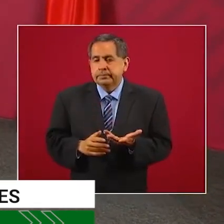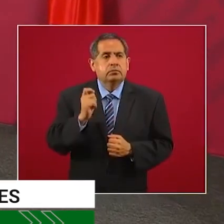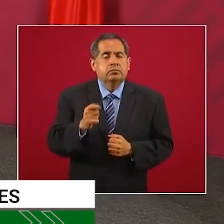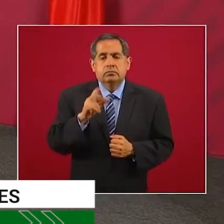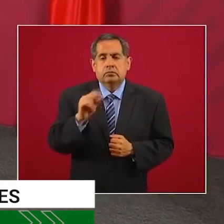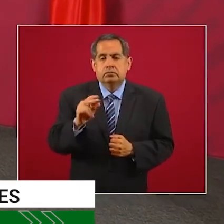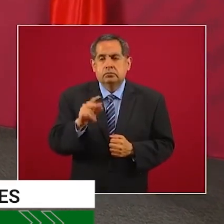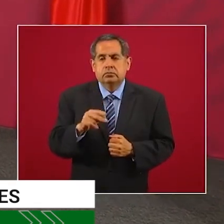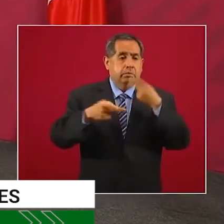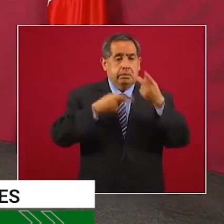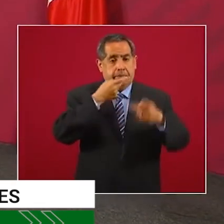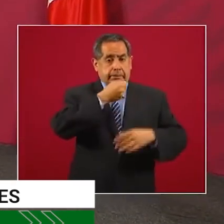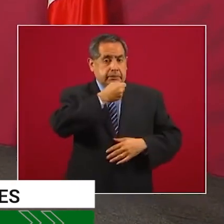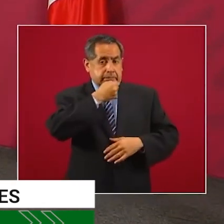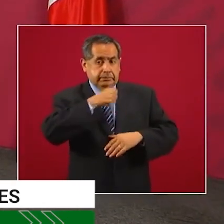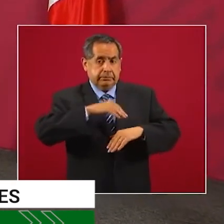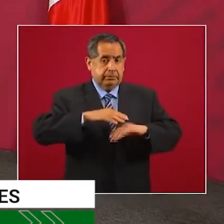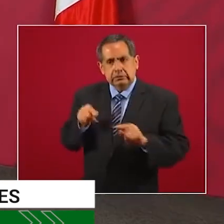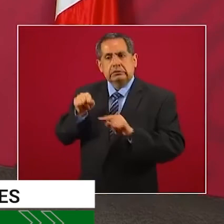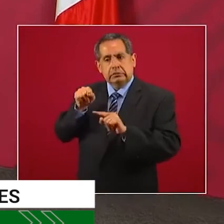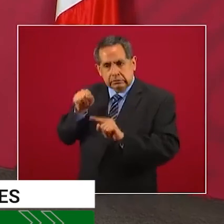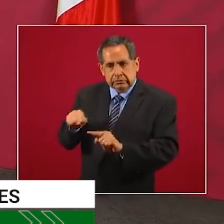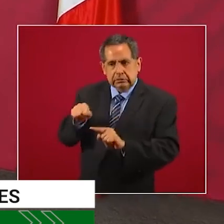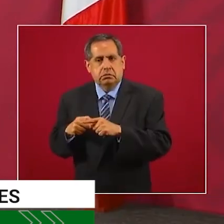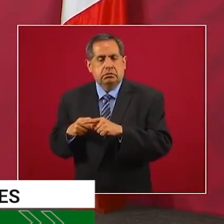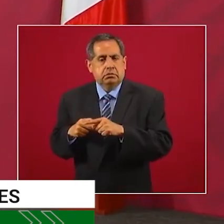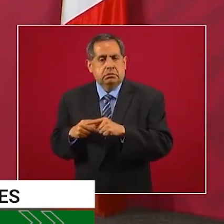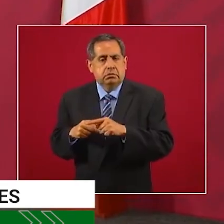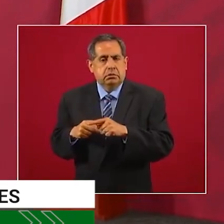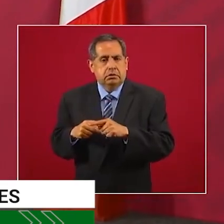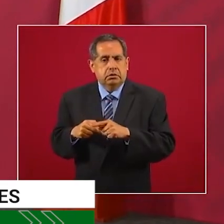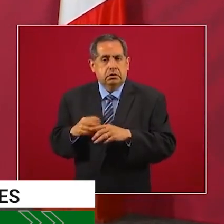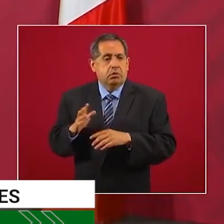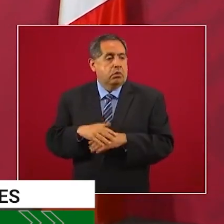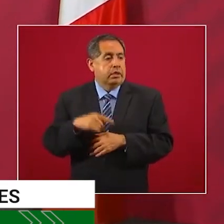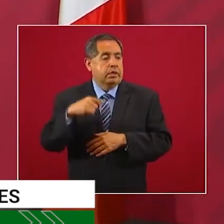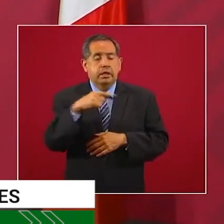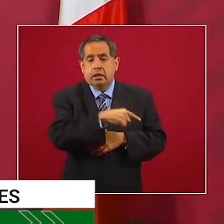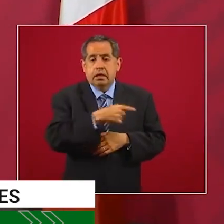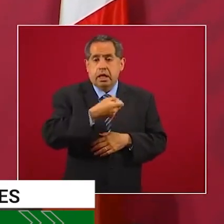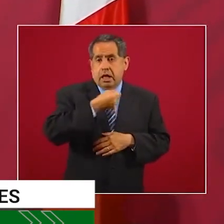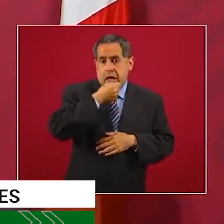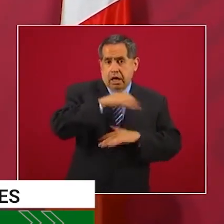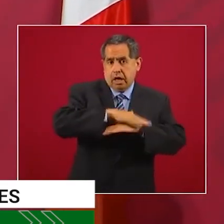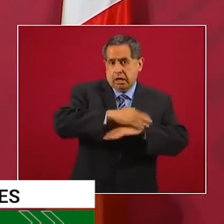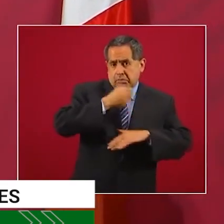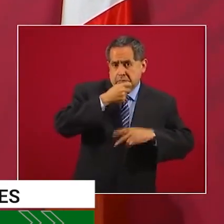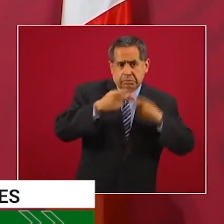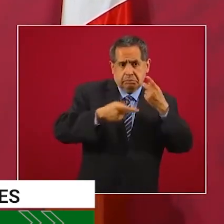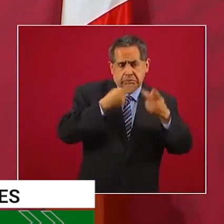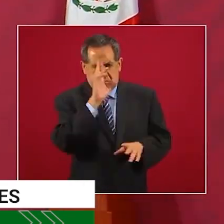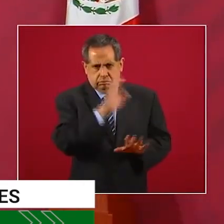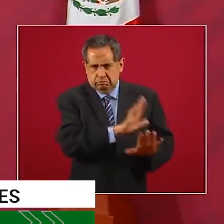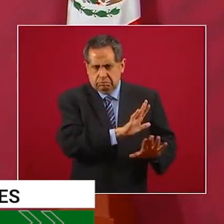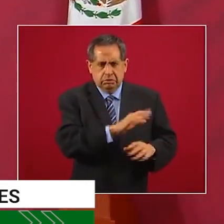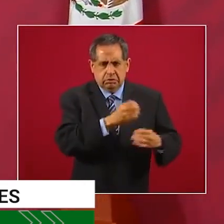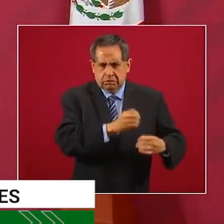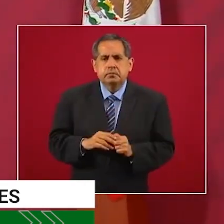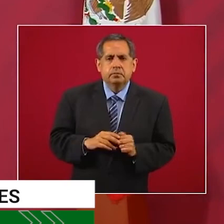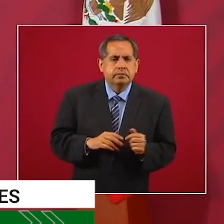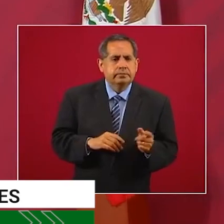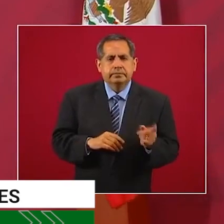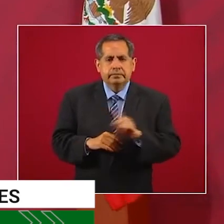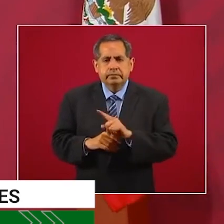son conductores de televisión, porque ellos no podrían hacerlo porque tienen otras ocupaciones.